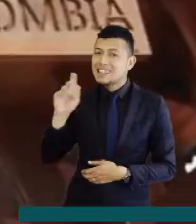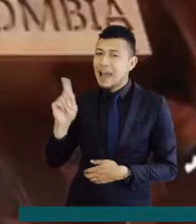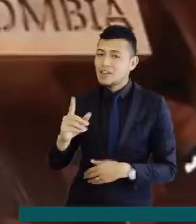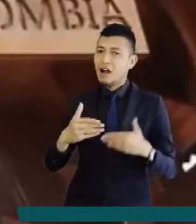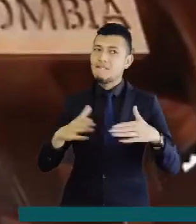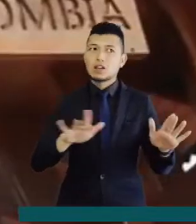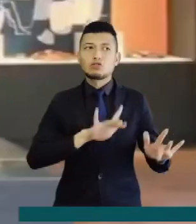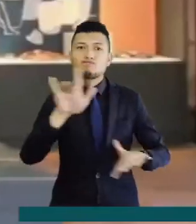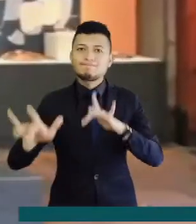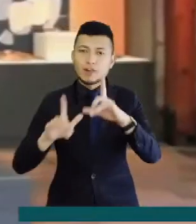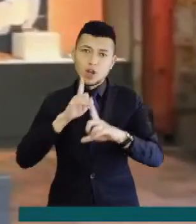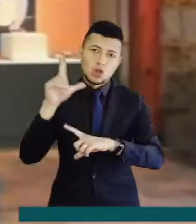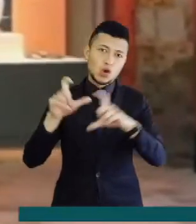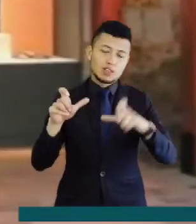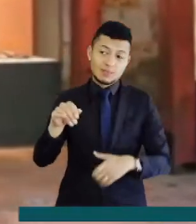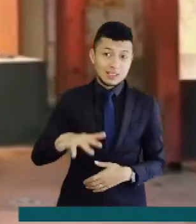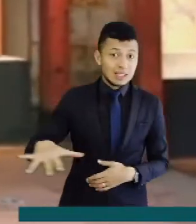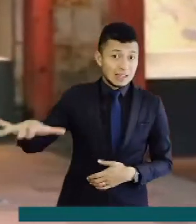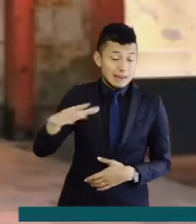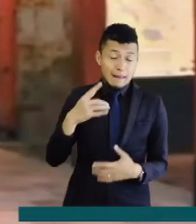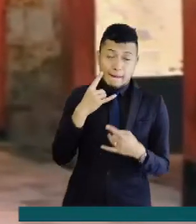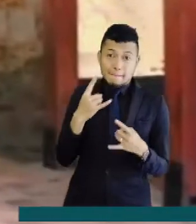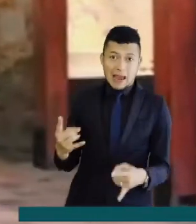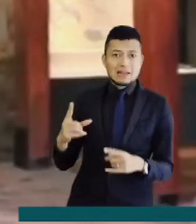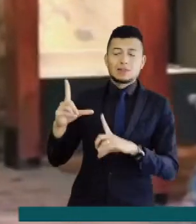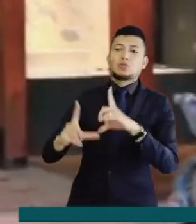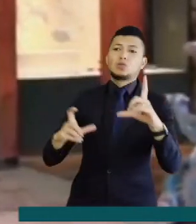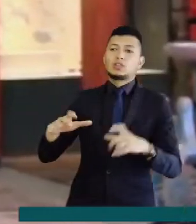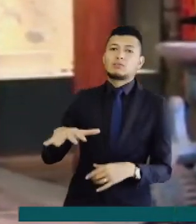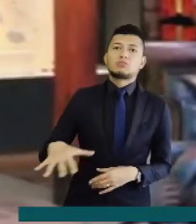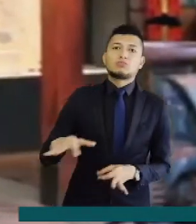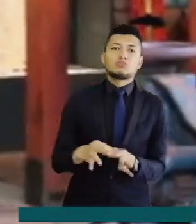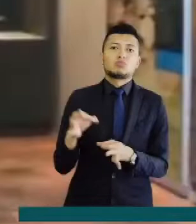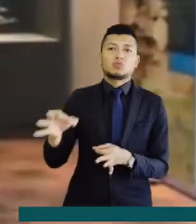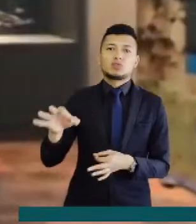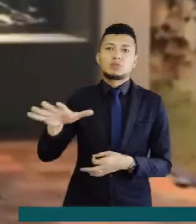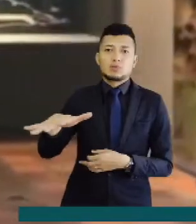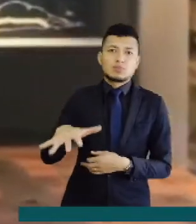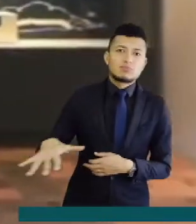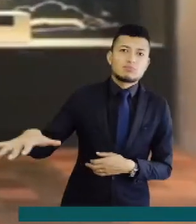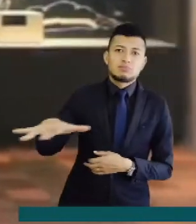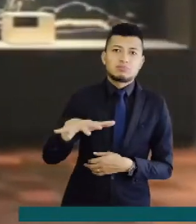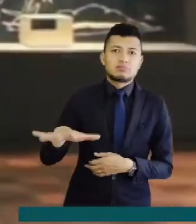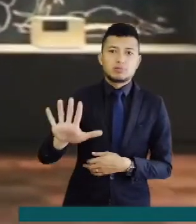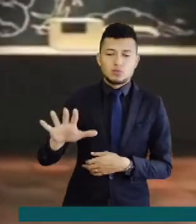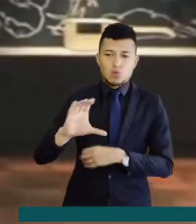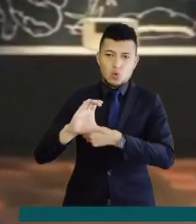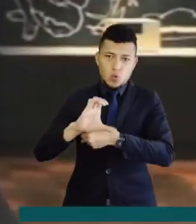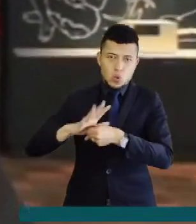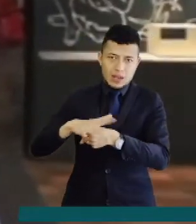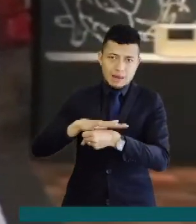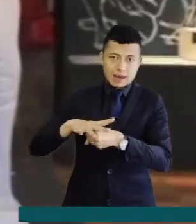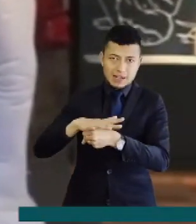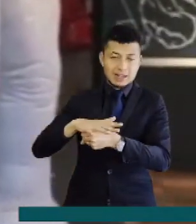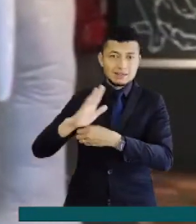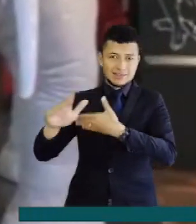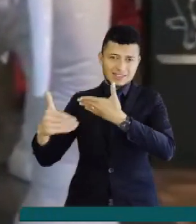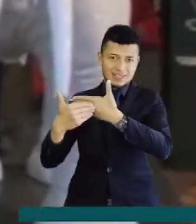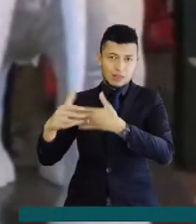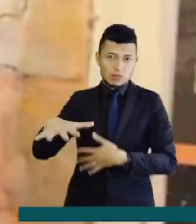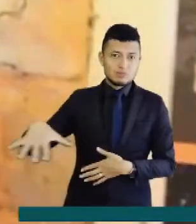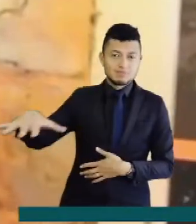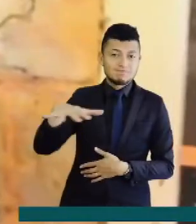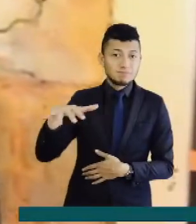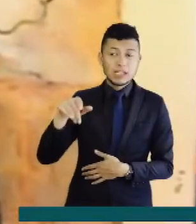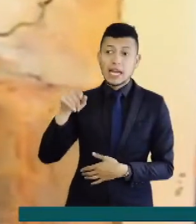al público. Este lugar se ha convertido en el atractivo turístico más importante del municipio de la región Sabana Centro de Cundinamarca.